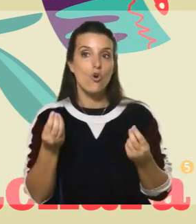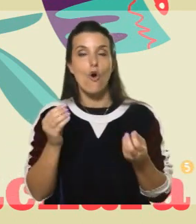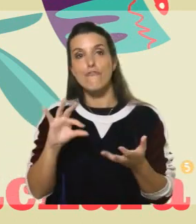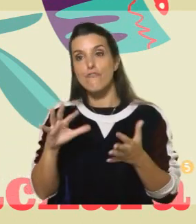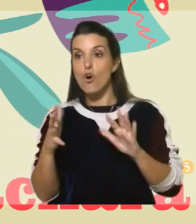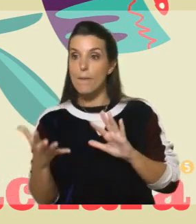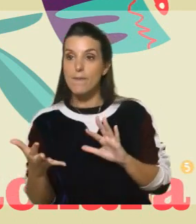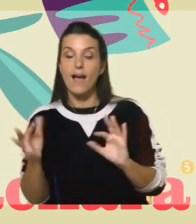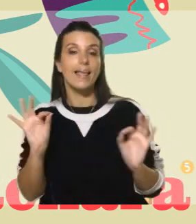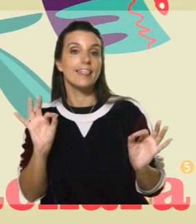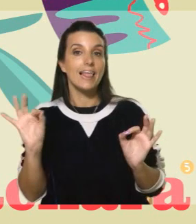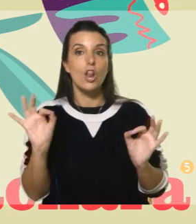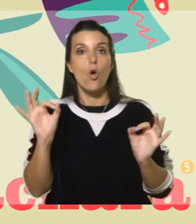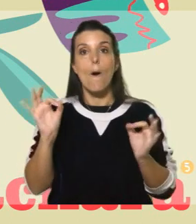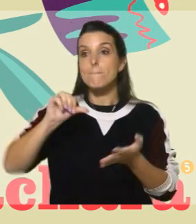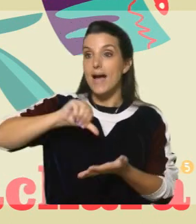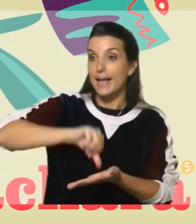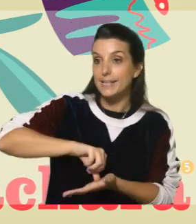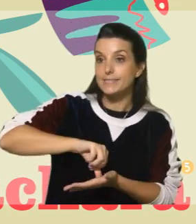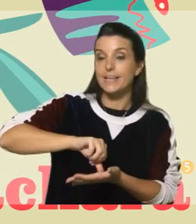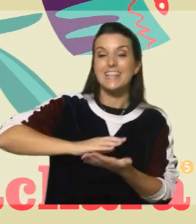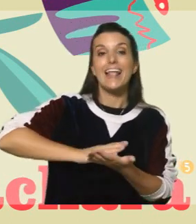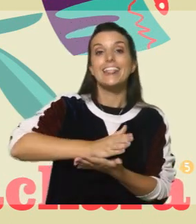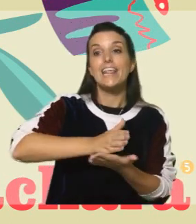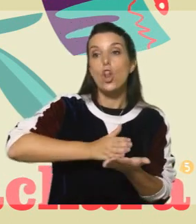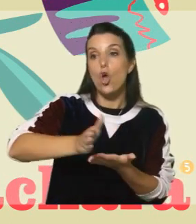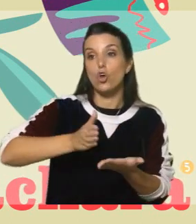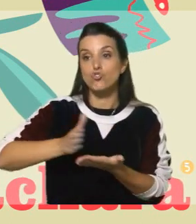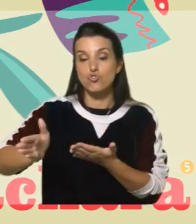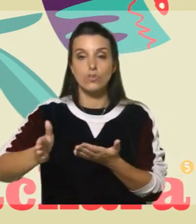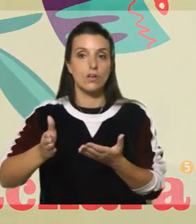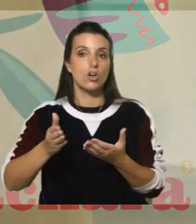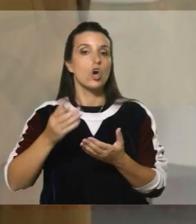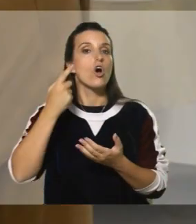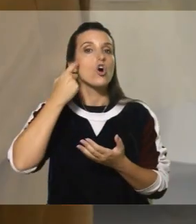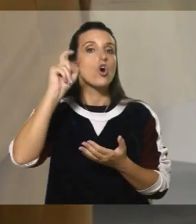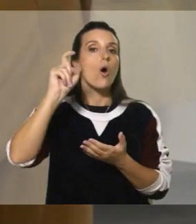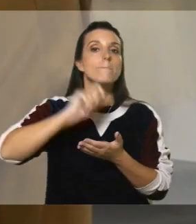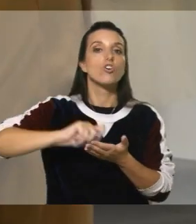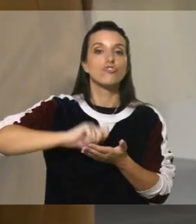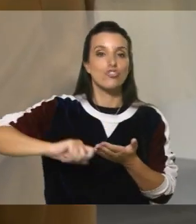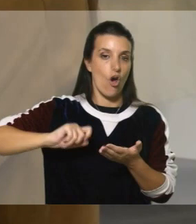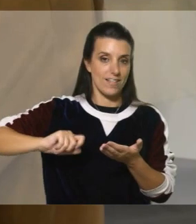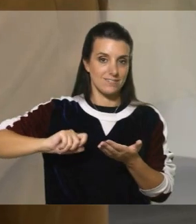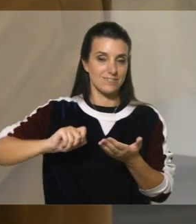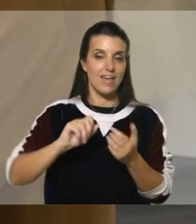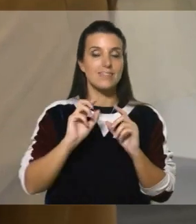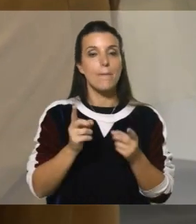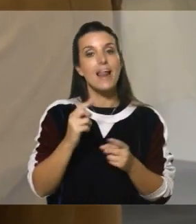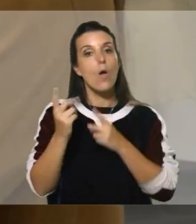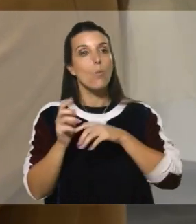estilos con con países con compositores representativos y al mismo tiempo tenemos